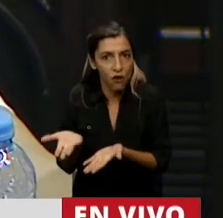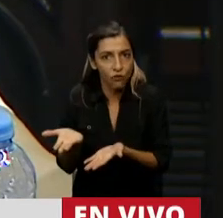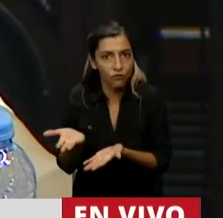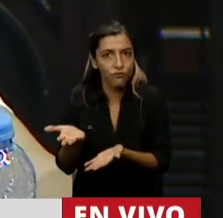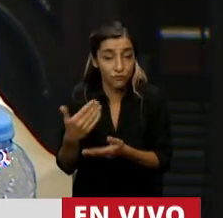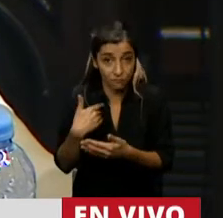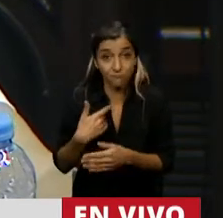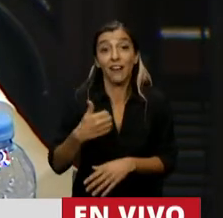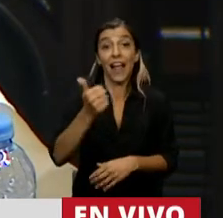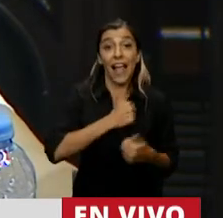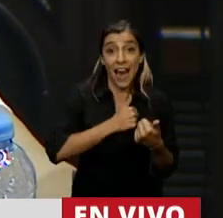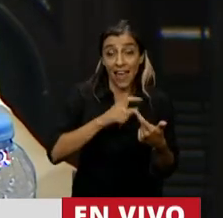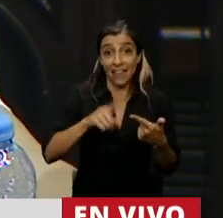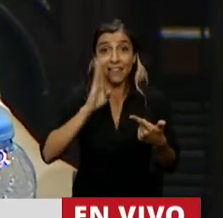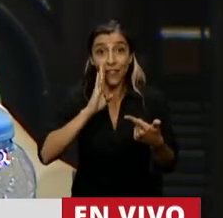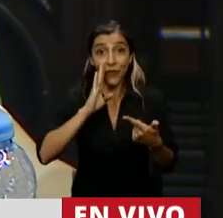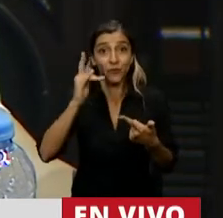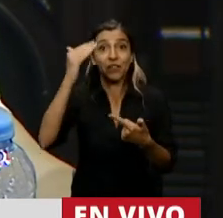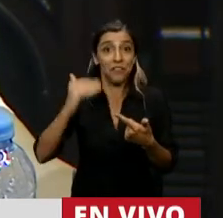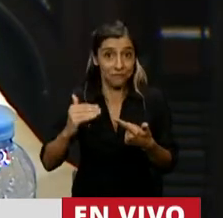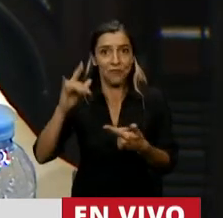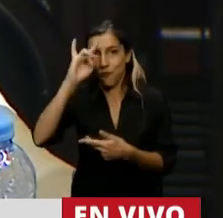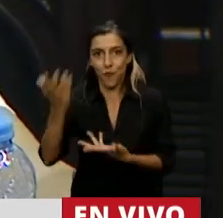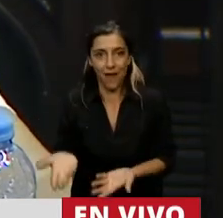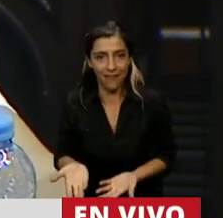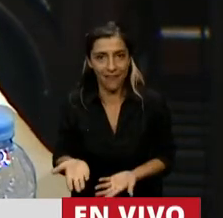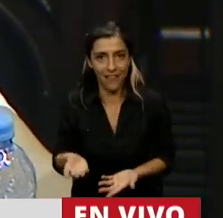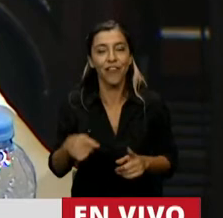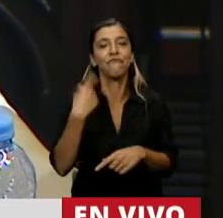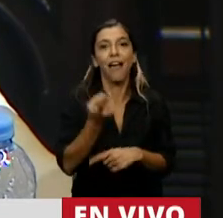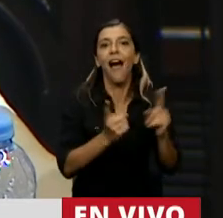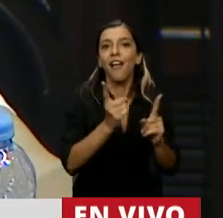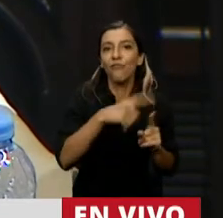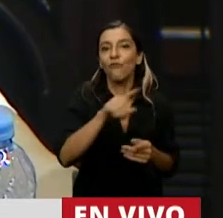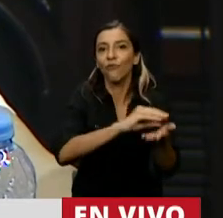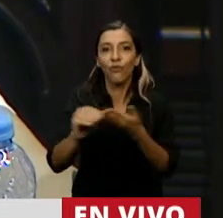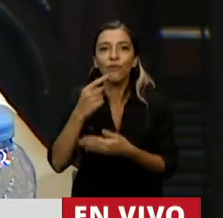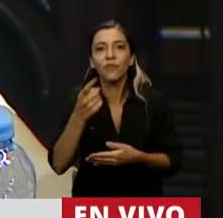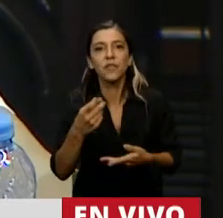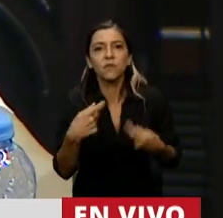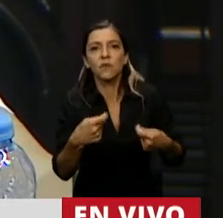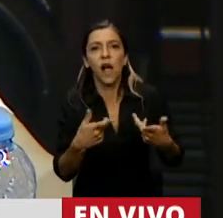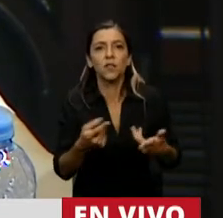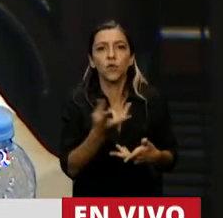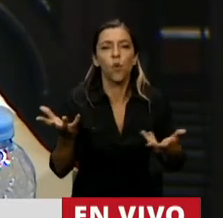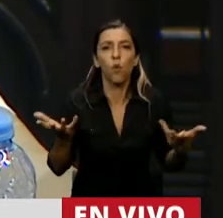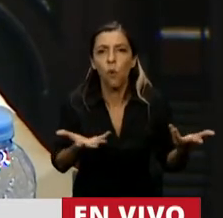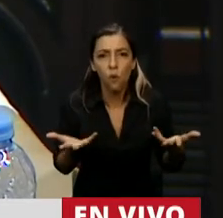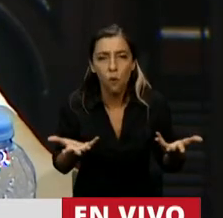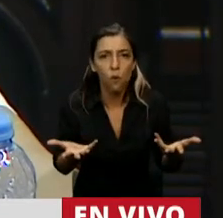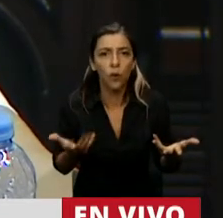Unidos. Algunos diputados se han preguntado aquí cuál es el costo que implica